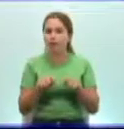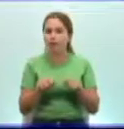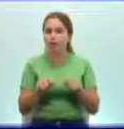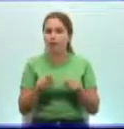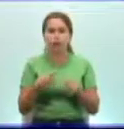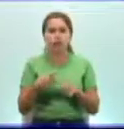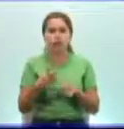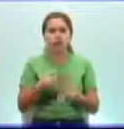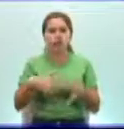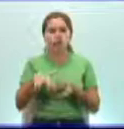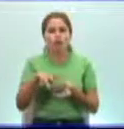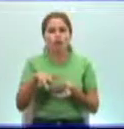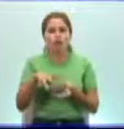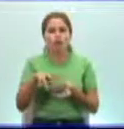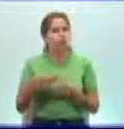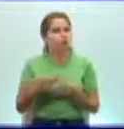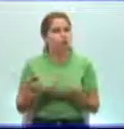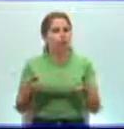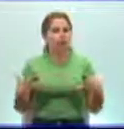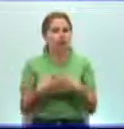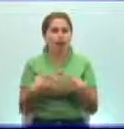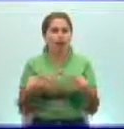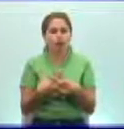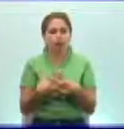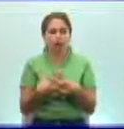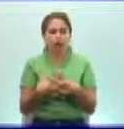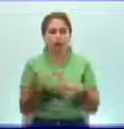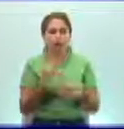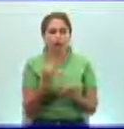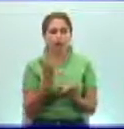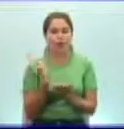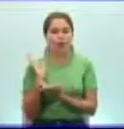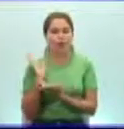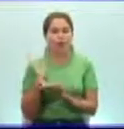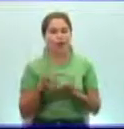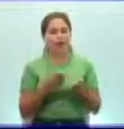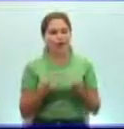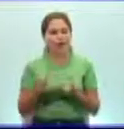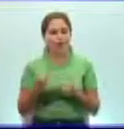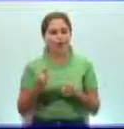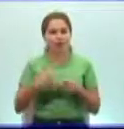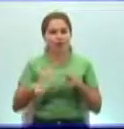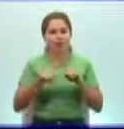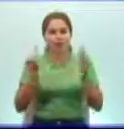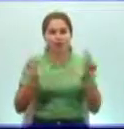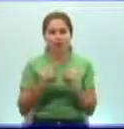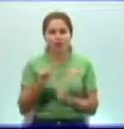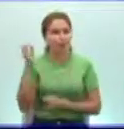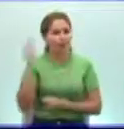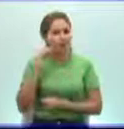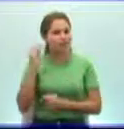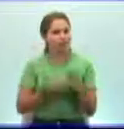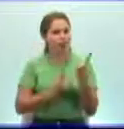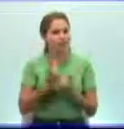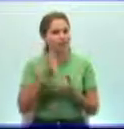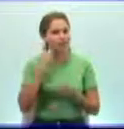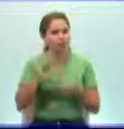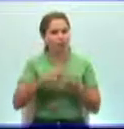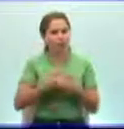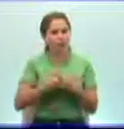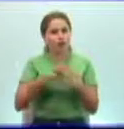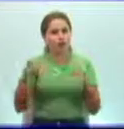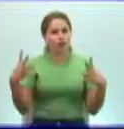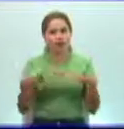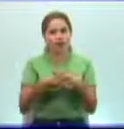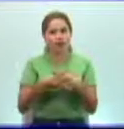son fenómenos relacionados. Los invito entonces a pasar a la siguiente diapositiva para conocer algunos apuntes históricos